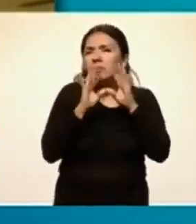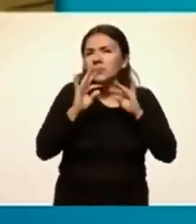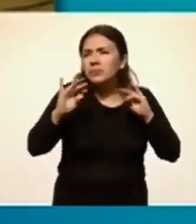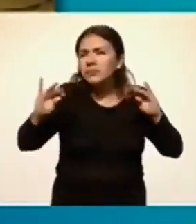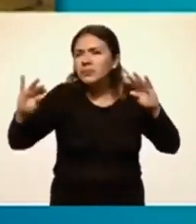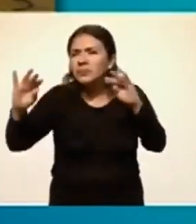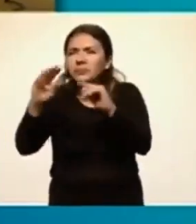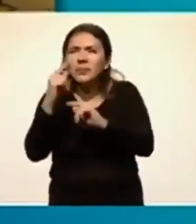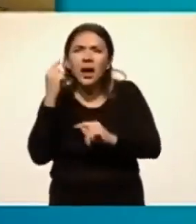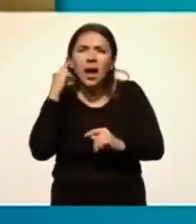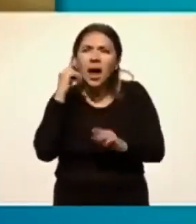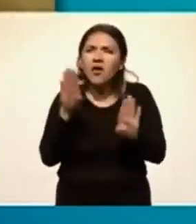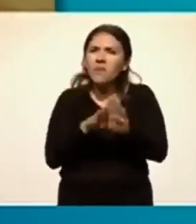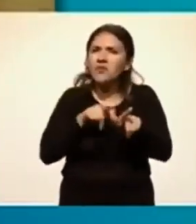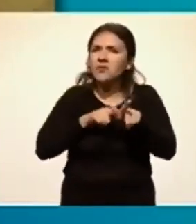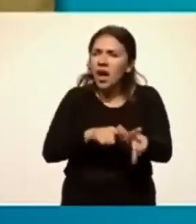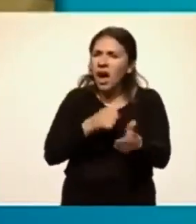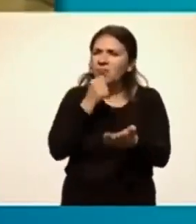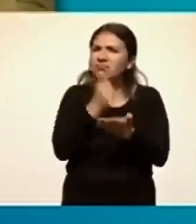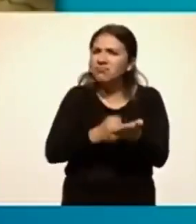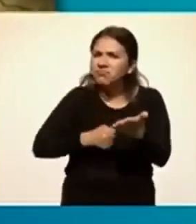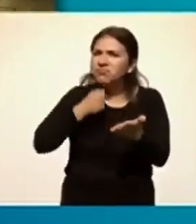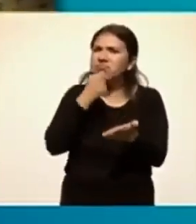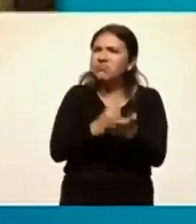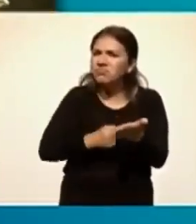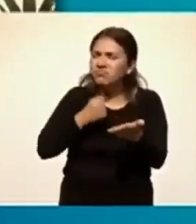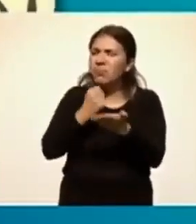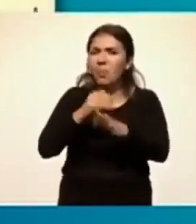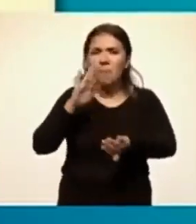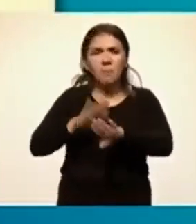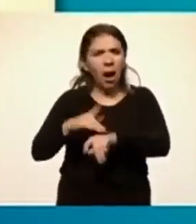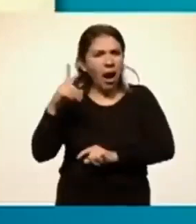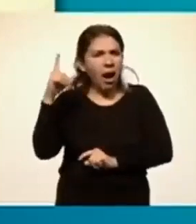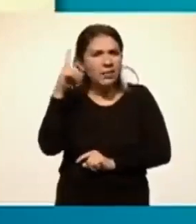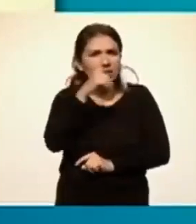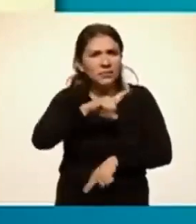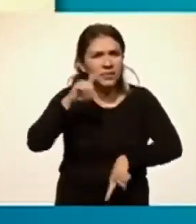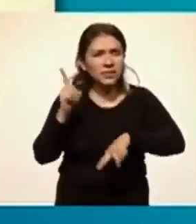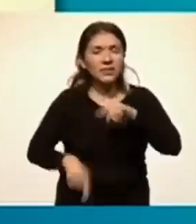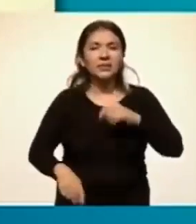un murmullo insistente que corroe y erosiona.